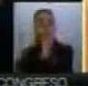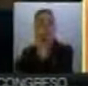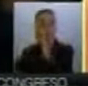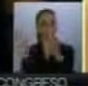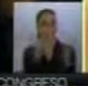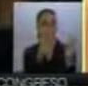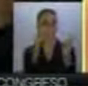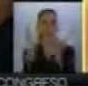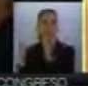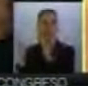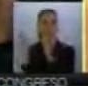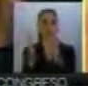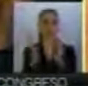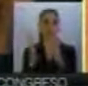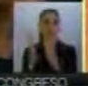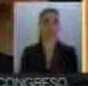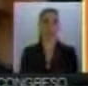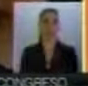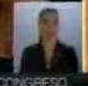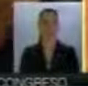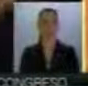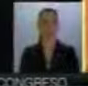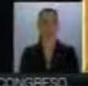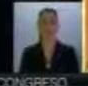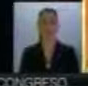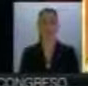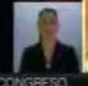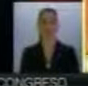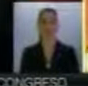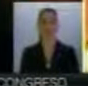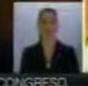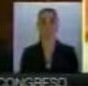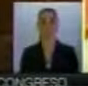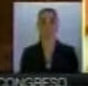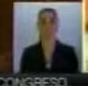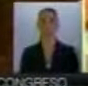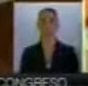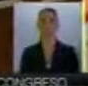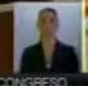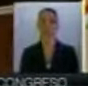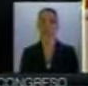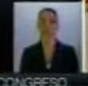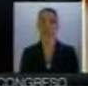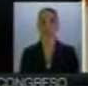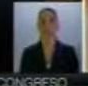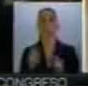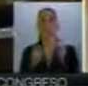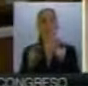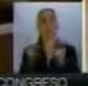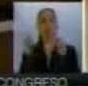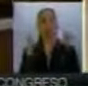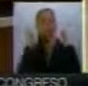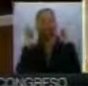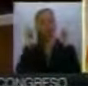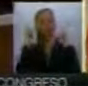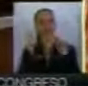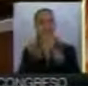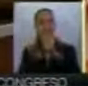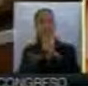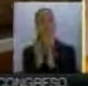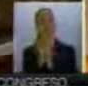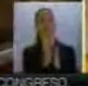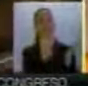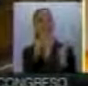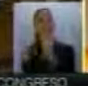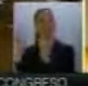sí es cierto es que se une una generación política detrás de dos mujeres. Recordemos que el año pasado compitieron, conmemorándose los 40 años